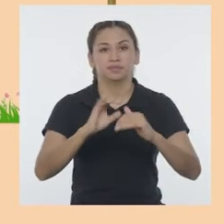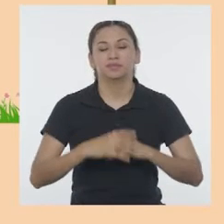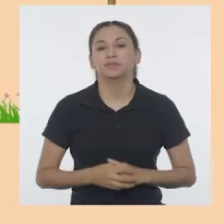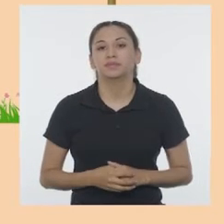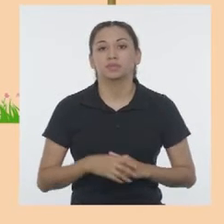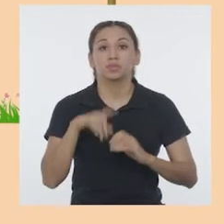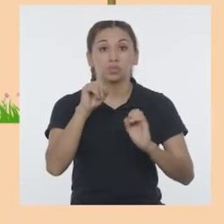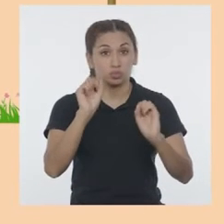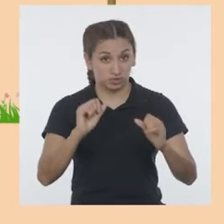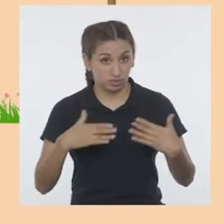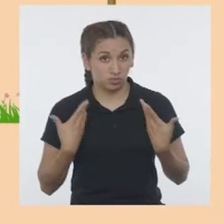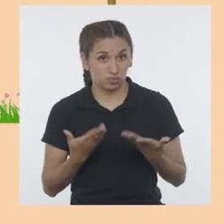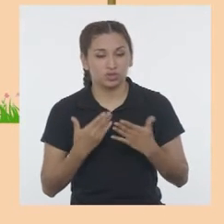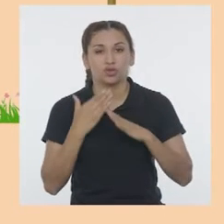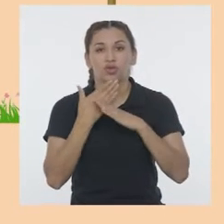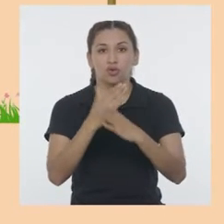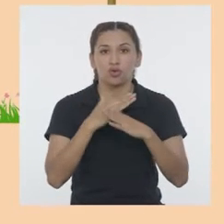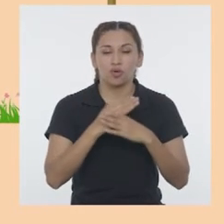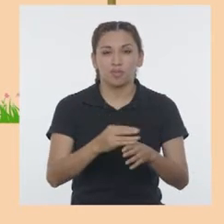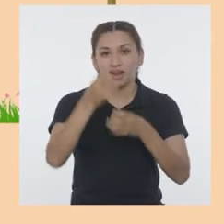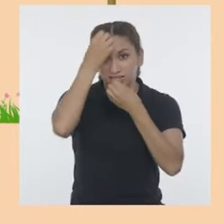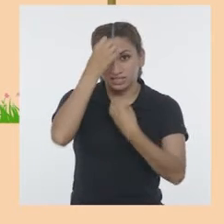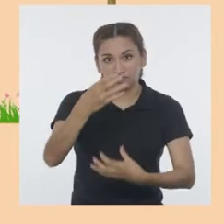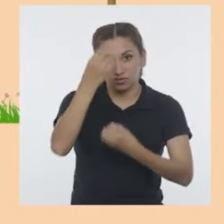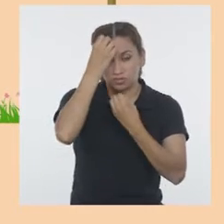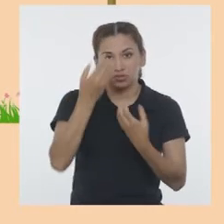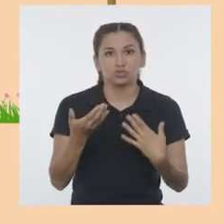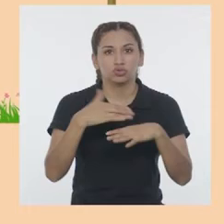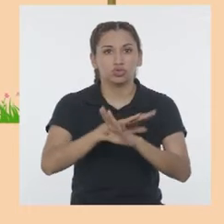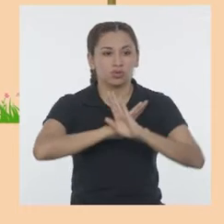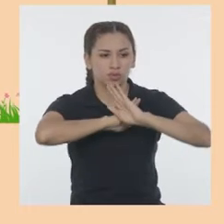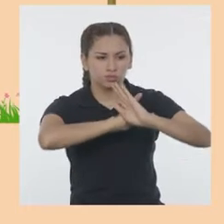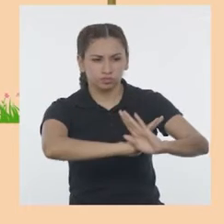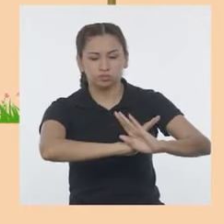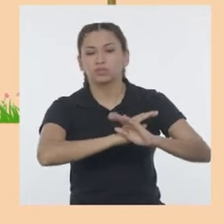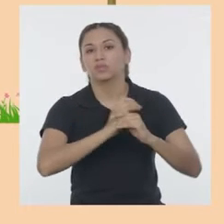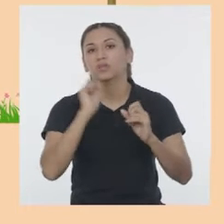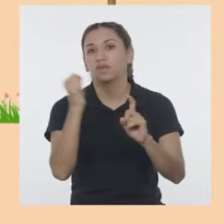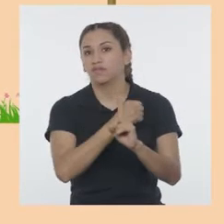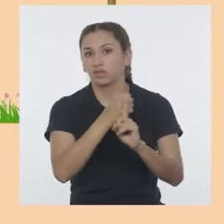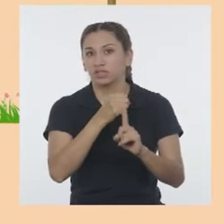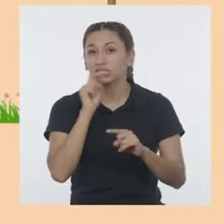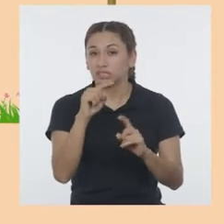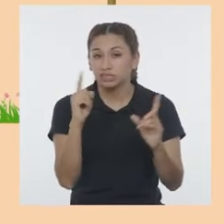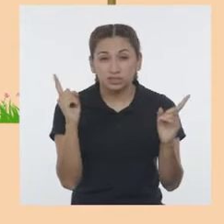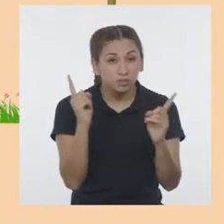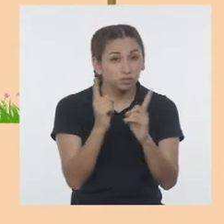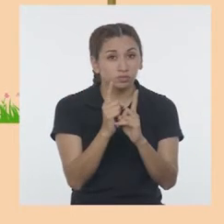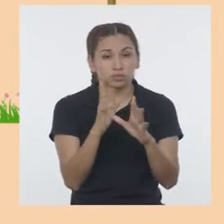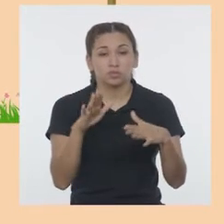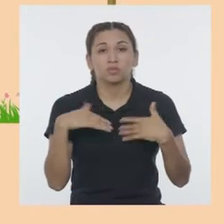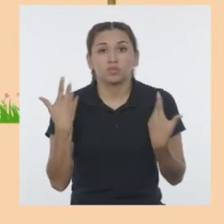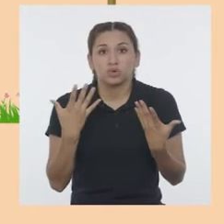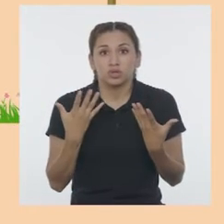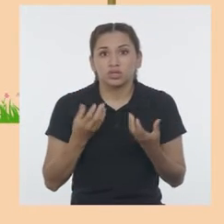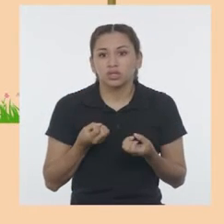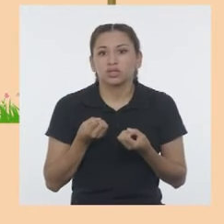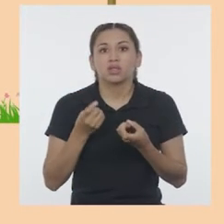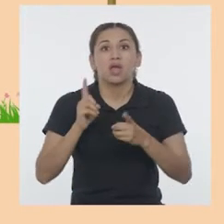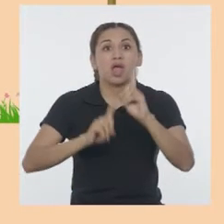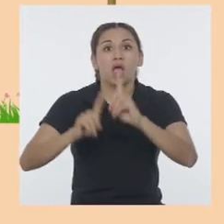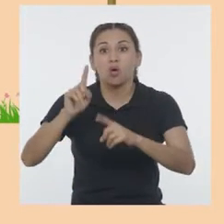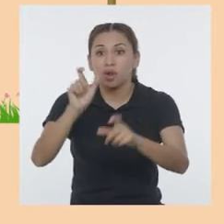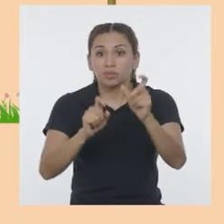6. Y si puedes, comparte información sobre prevención de violencia. Esta pequeña acción puede llegar a